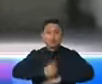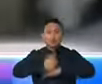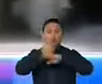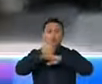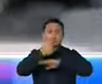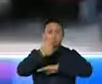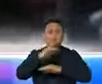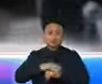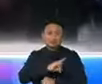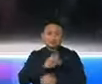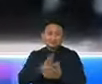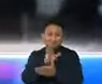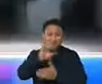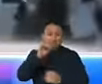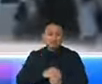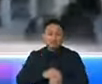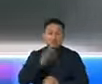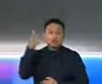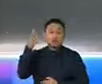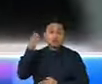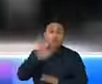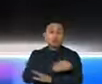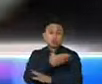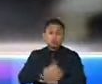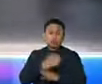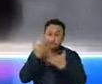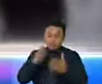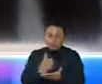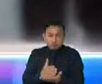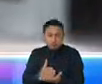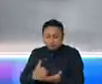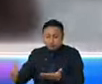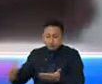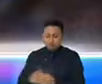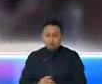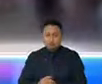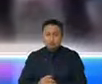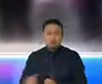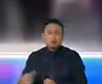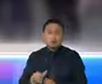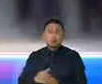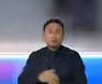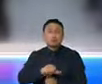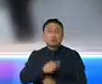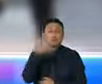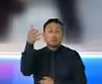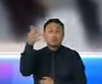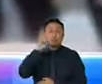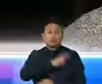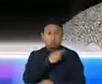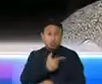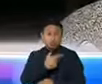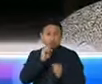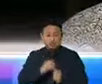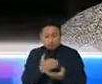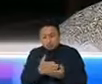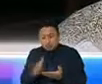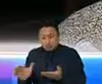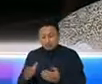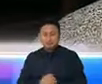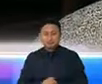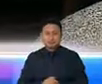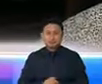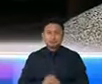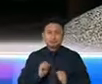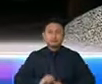institución informó que el profesor de música ya fue separado e igual medida se tomó con el maestro de religión. Se puso